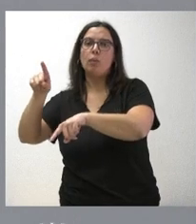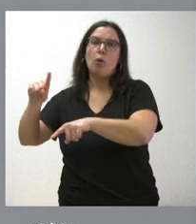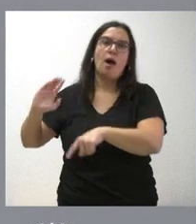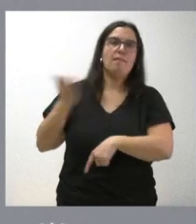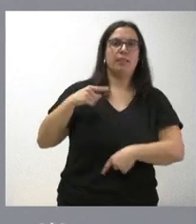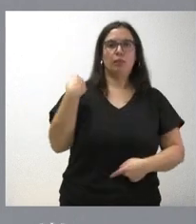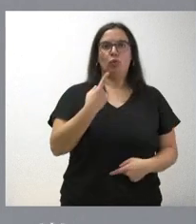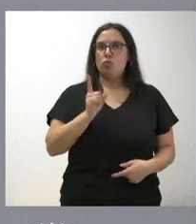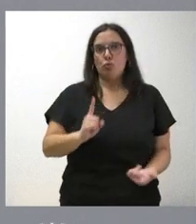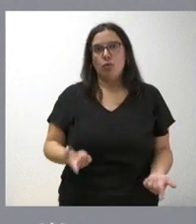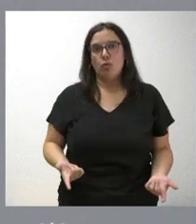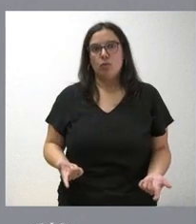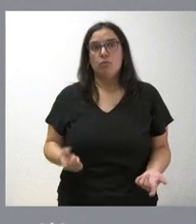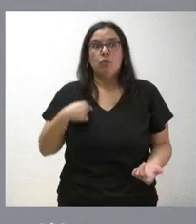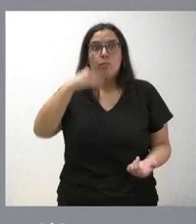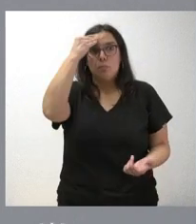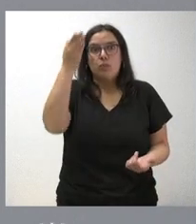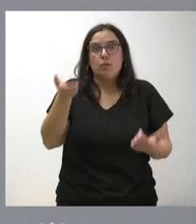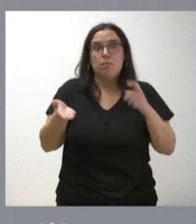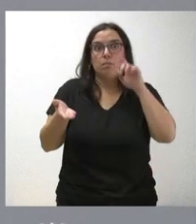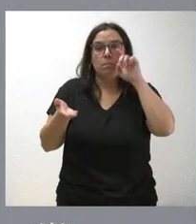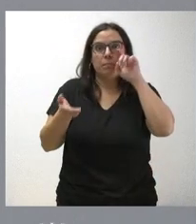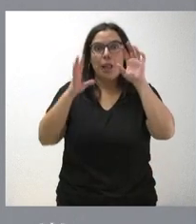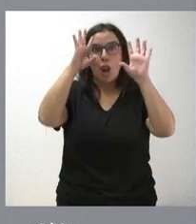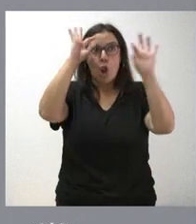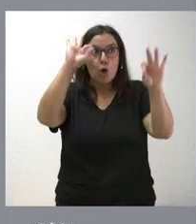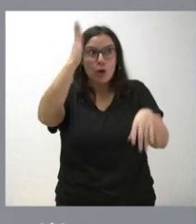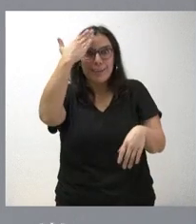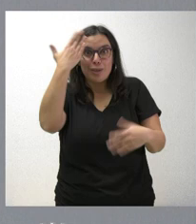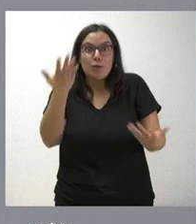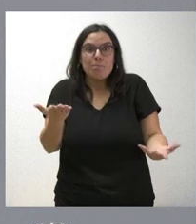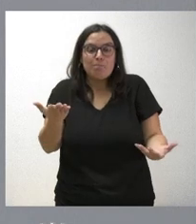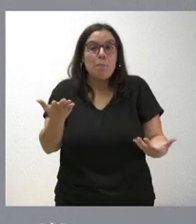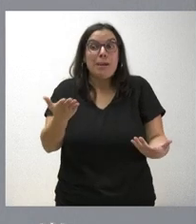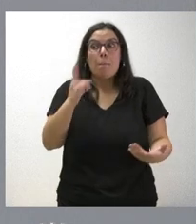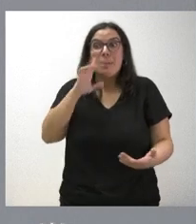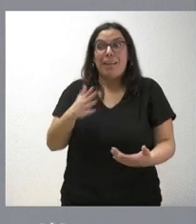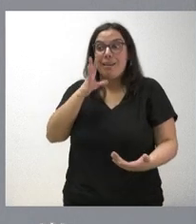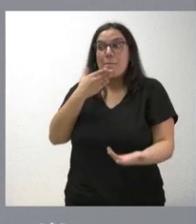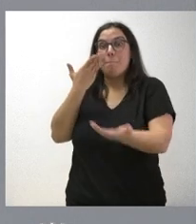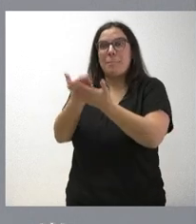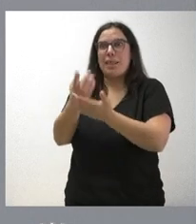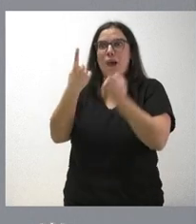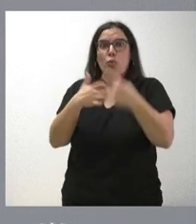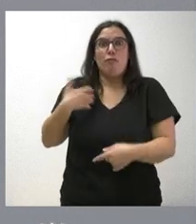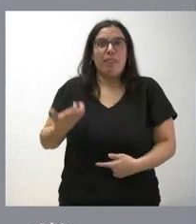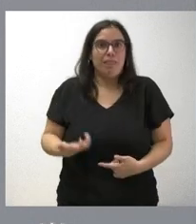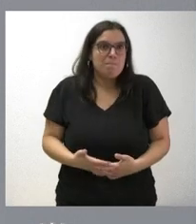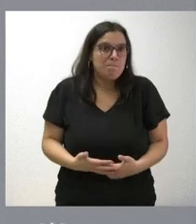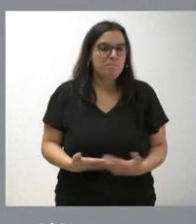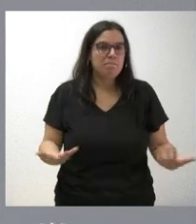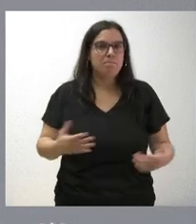demás yo creo que eso es algo que parecería de sentido común pero pedir esto parece que ofende a alguien en este momento parece que